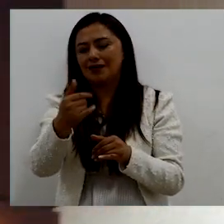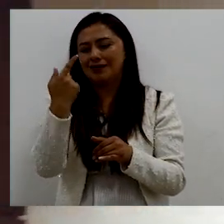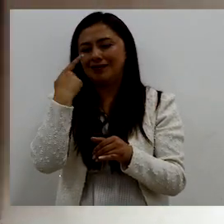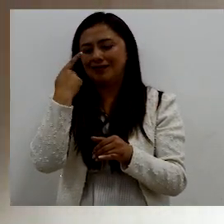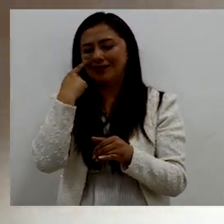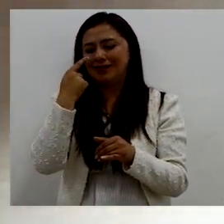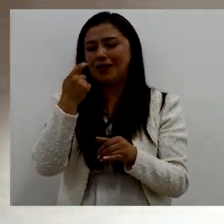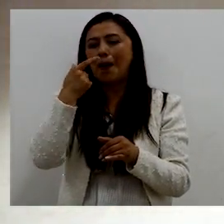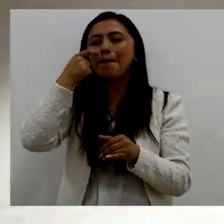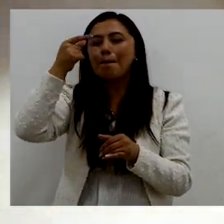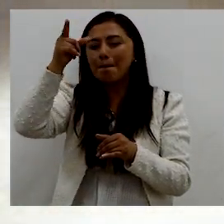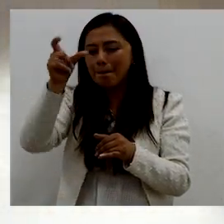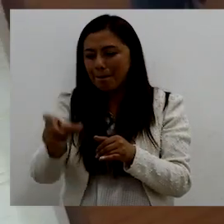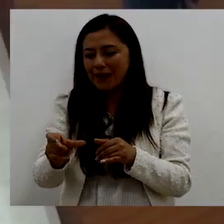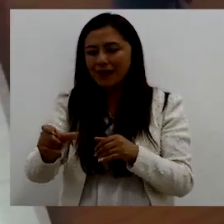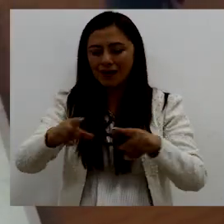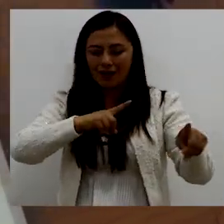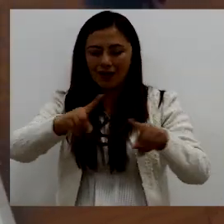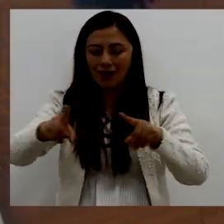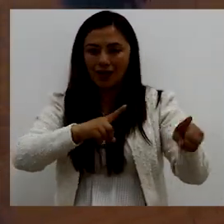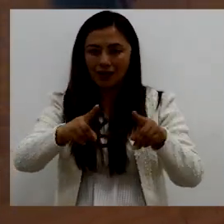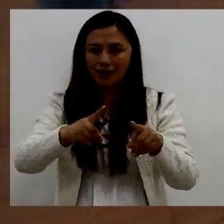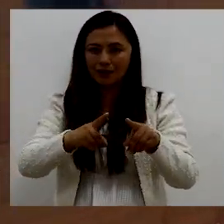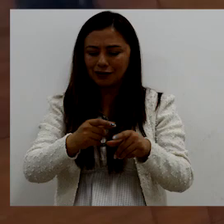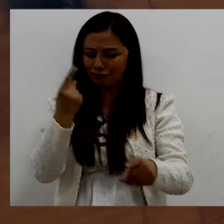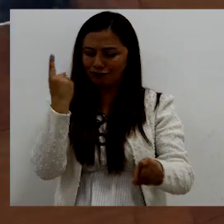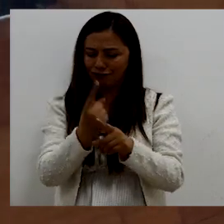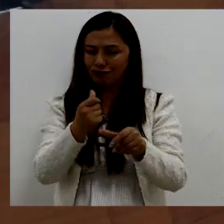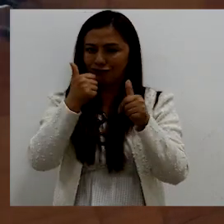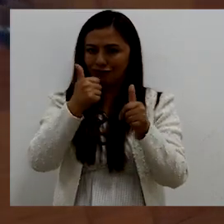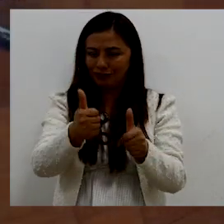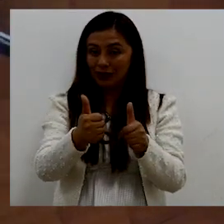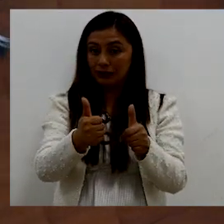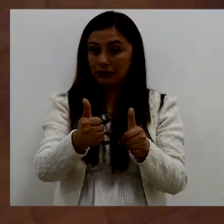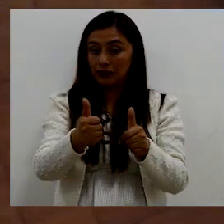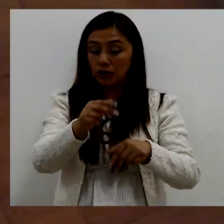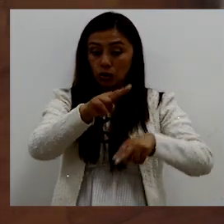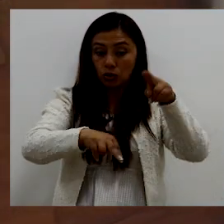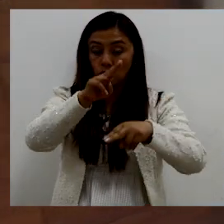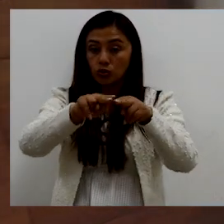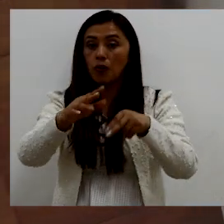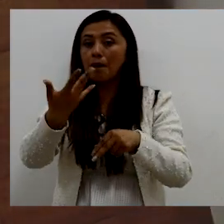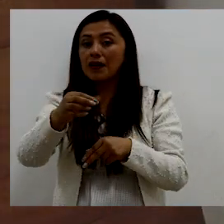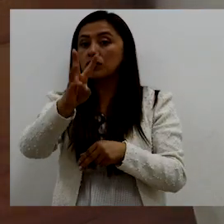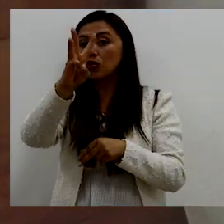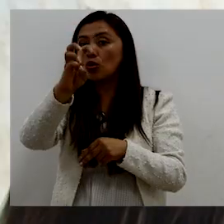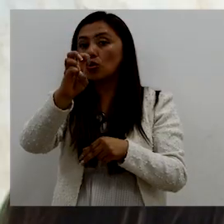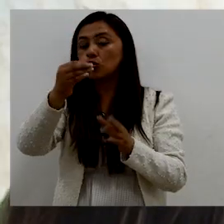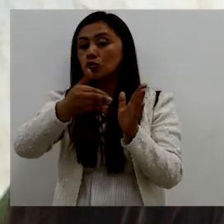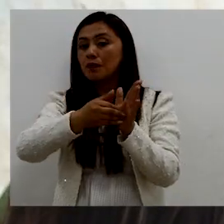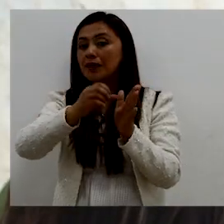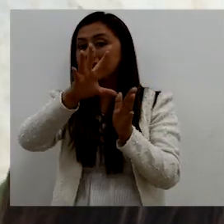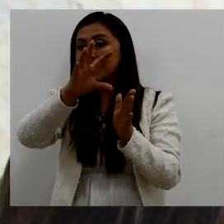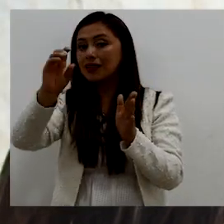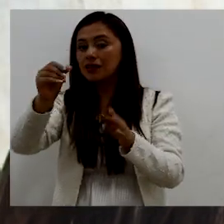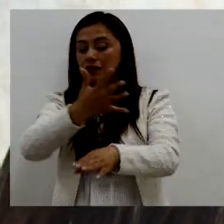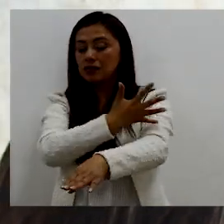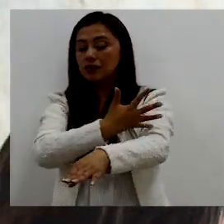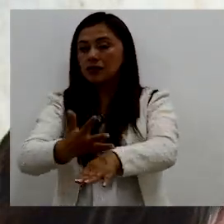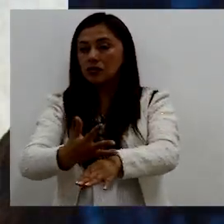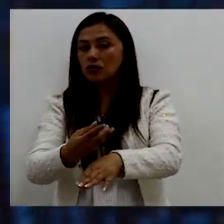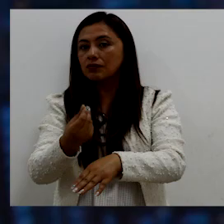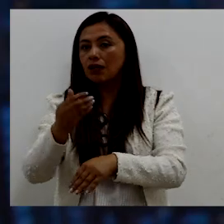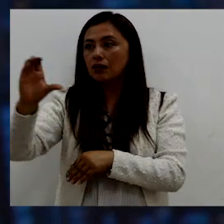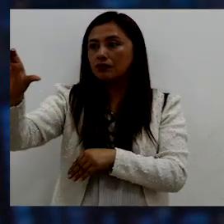en el tiempo vamos a mantener esta infraestructura que demandó más de 8.100 millones de pesos, de los cuales 6.500 millones se financian con recursos